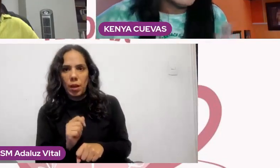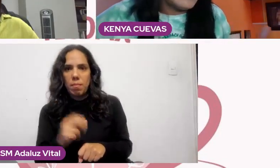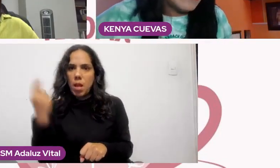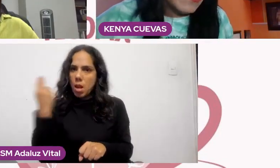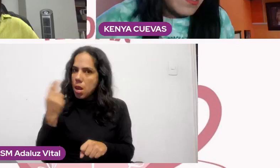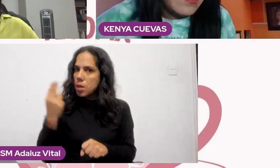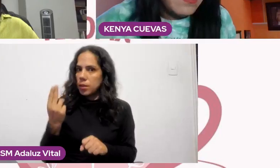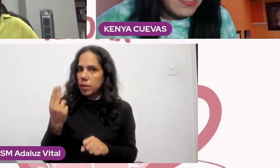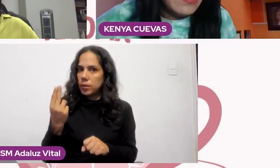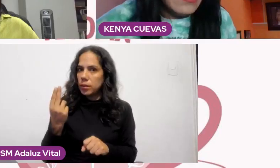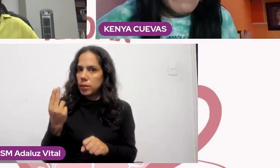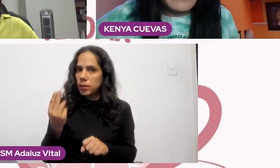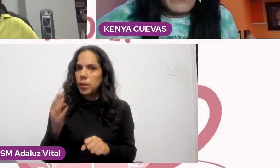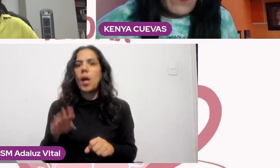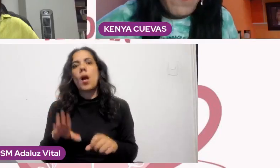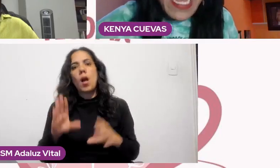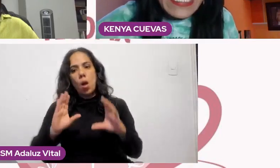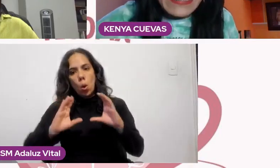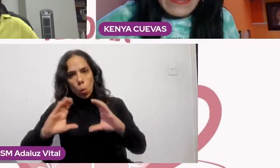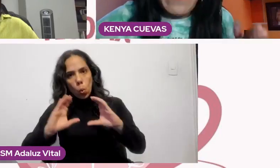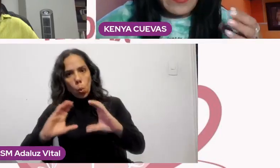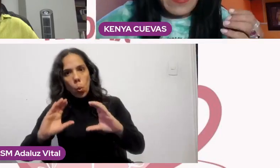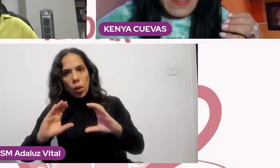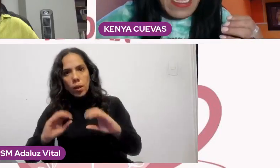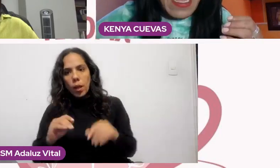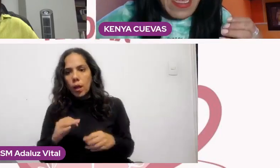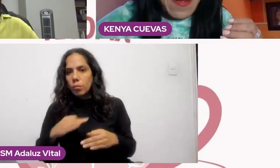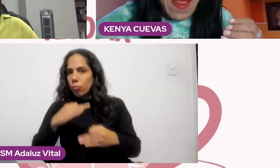espacios desde la sociedad civil, pero lo más